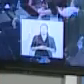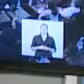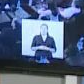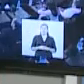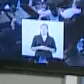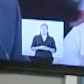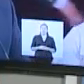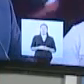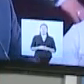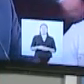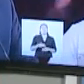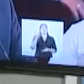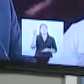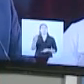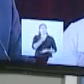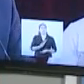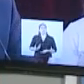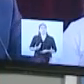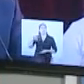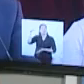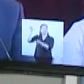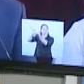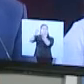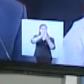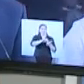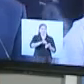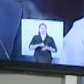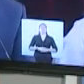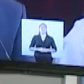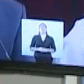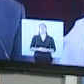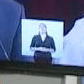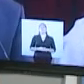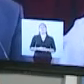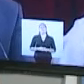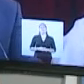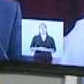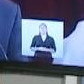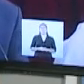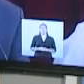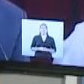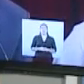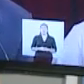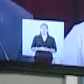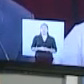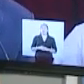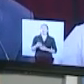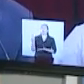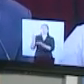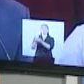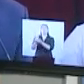encontramos que hay que limpiar el Estado de ñoqui. No, el Estado hay que reformarlo absolutamente, hay que reestructurarlo. Este Estado